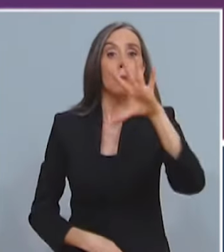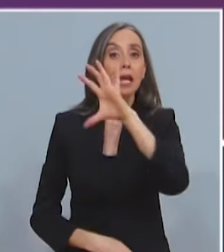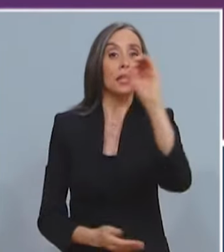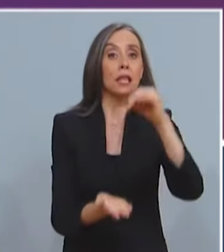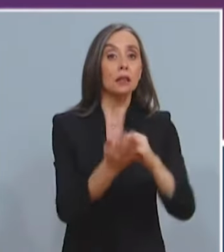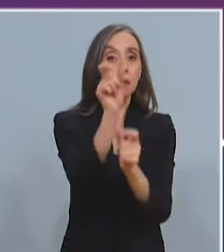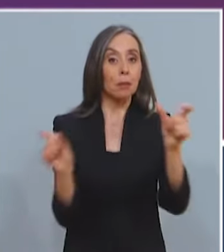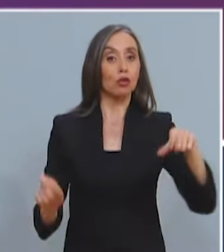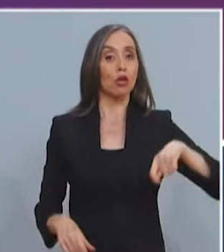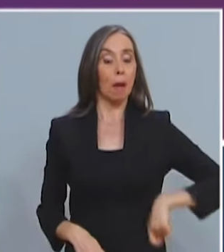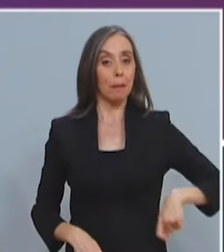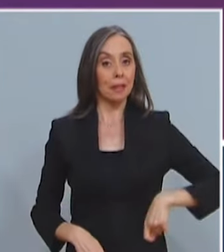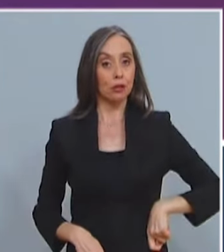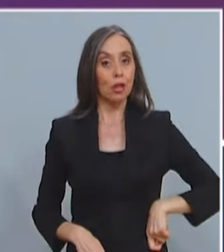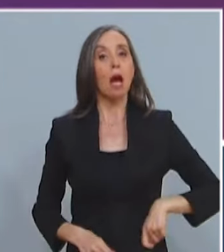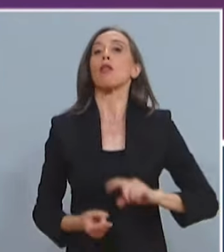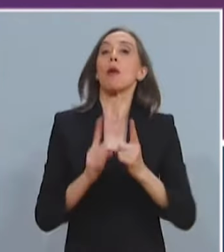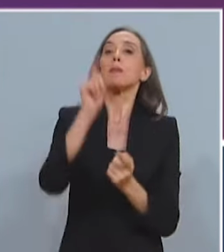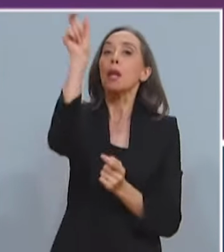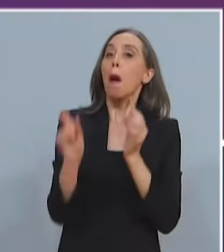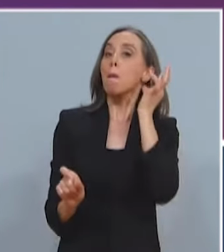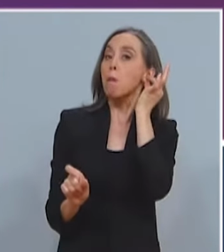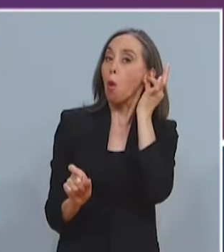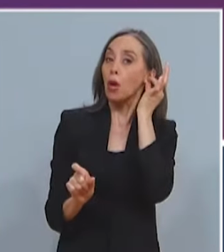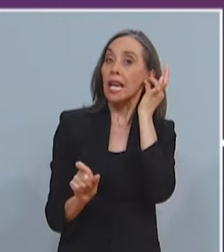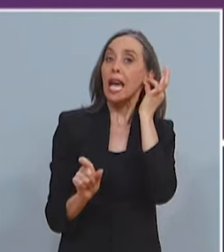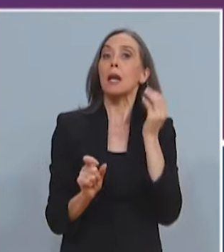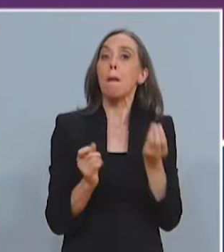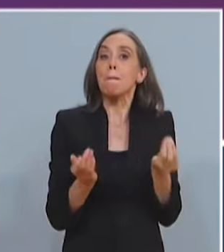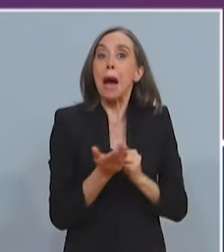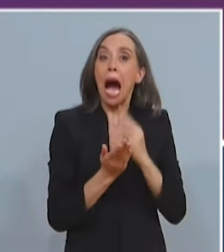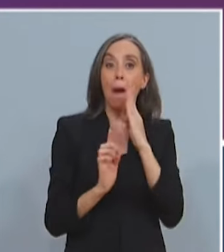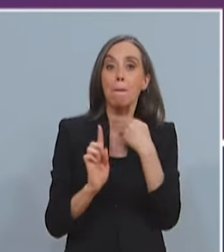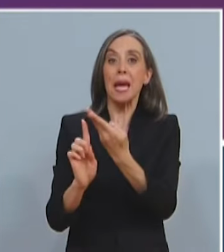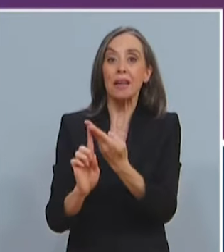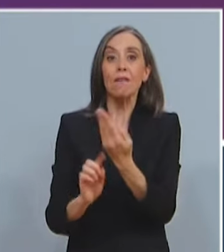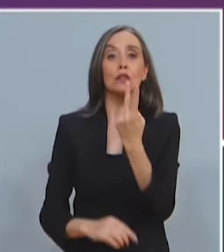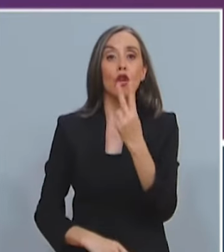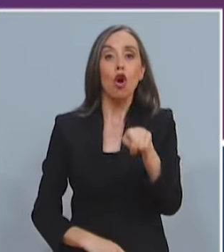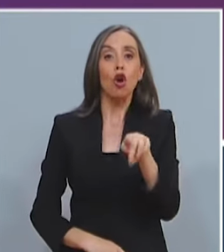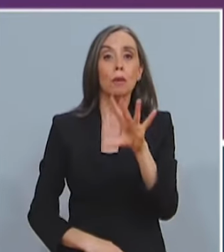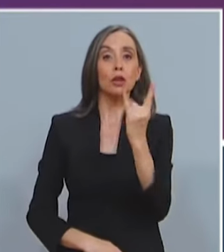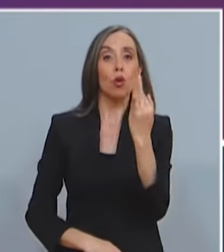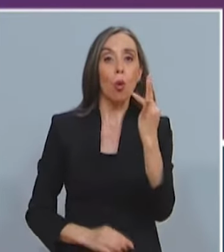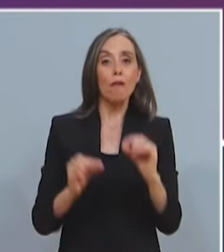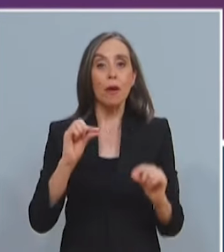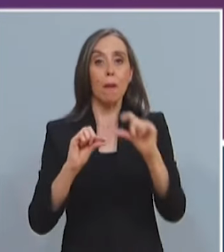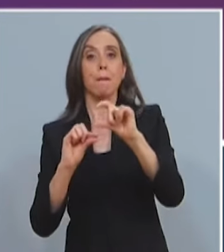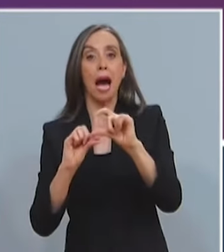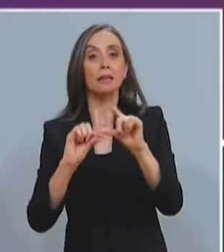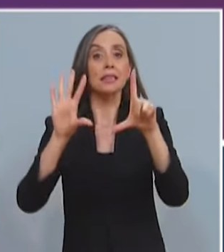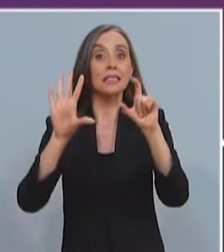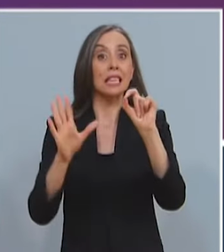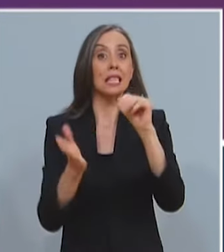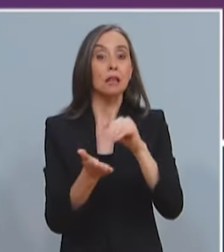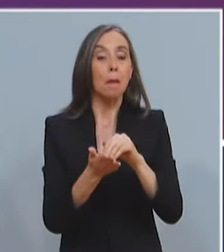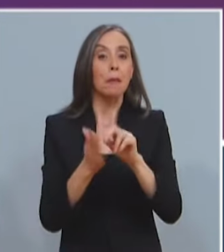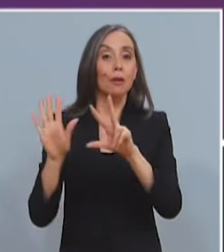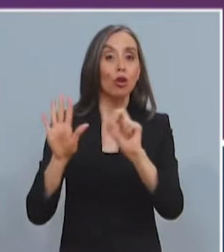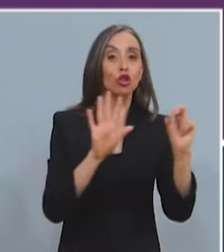pensionados en el caso de las mujeres el beneficio mayor será de 2.5 bebés es decir 70 mil